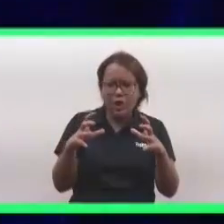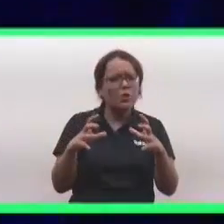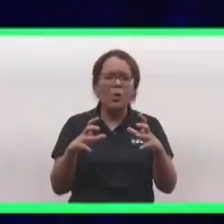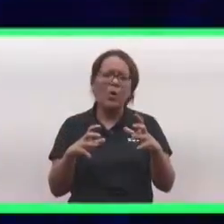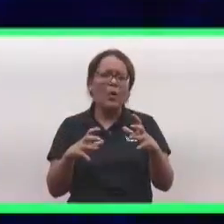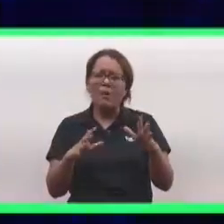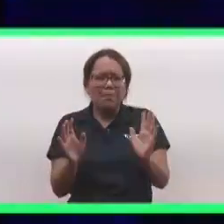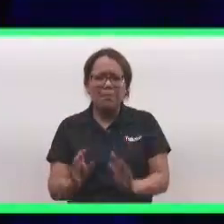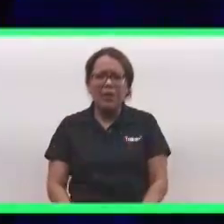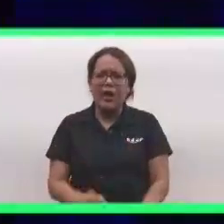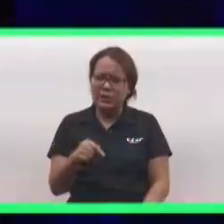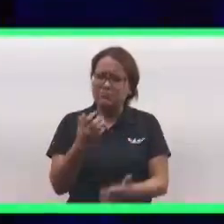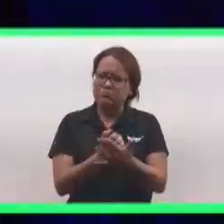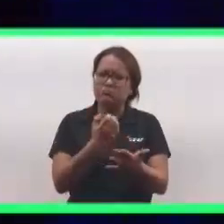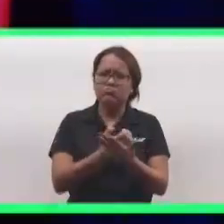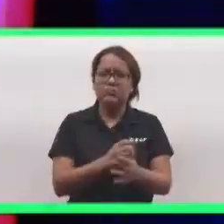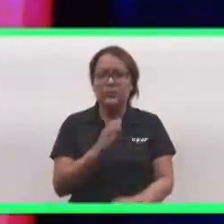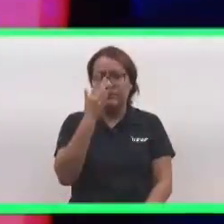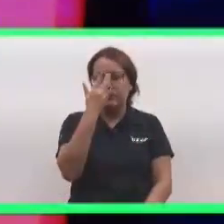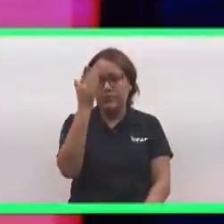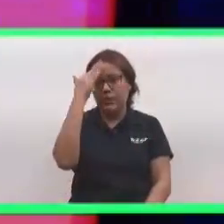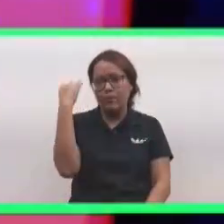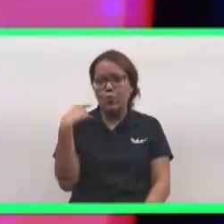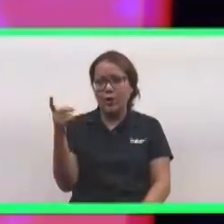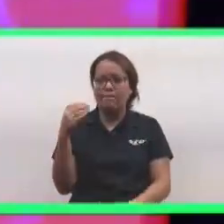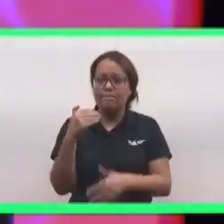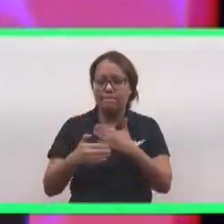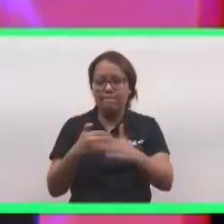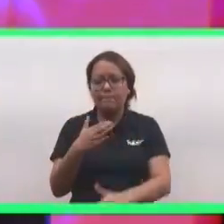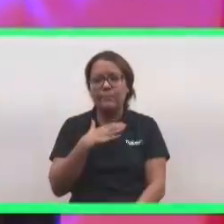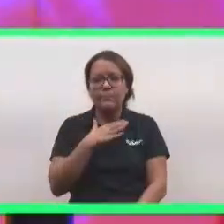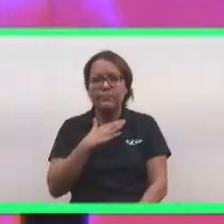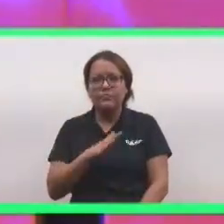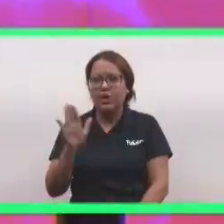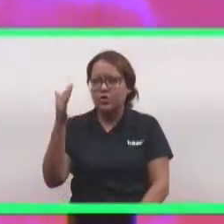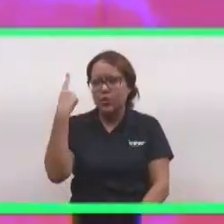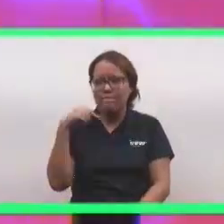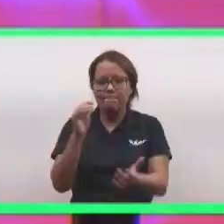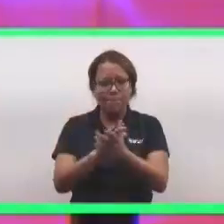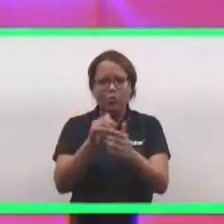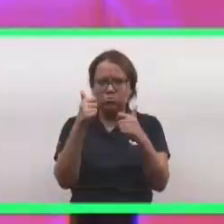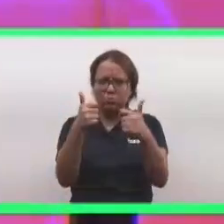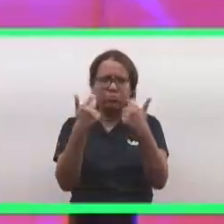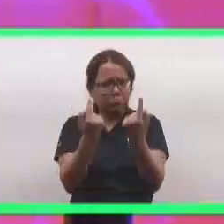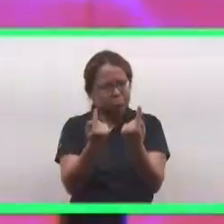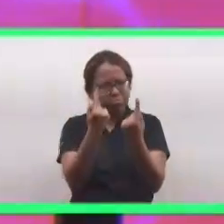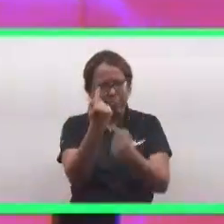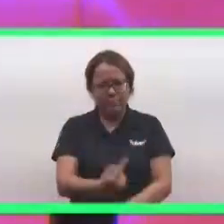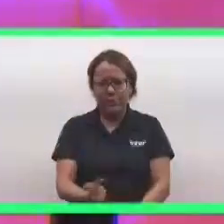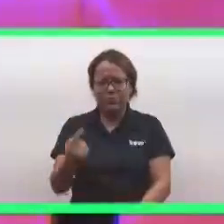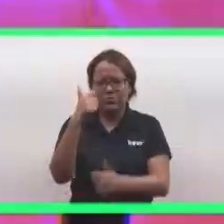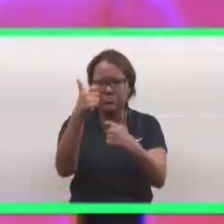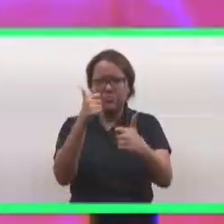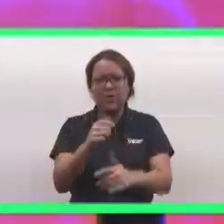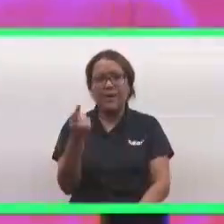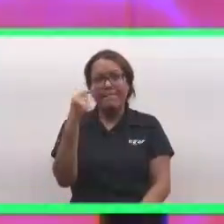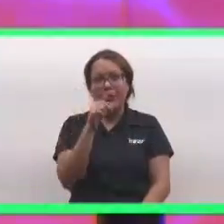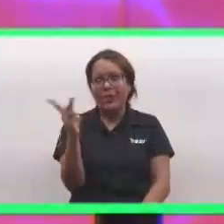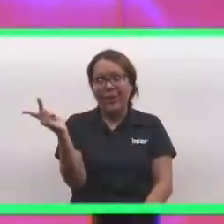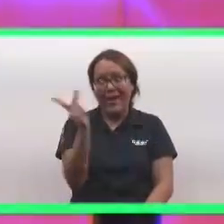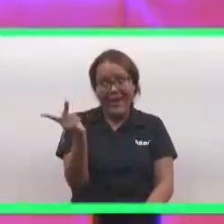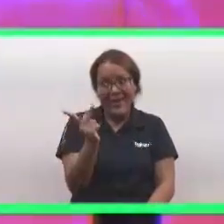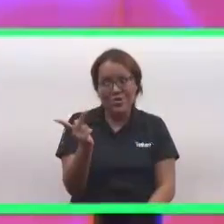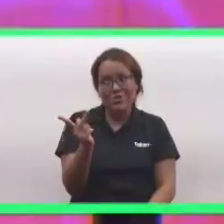esta señora pasó por un proceso difícil. Su esposo era una buena persona, yo lo conocí, era una buena persona, pero ellos no